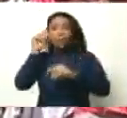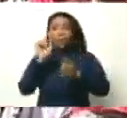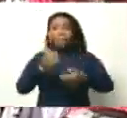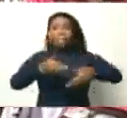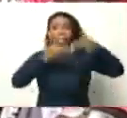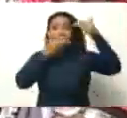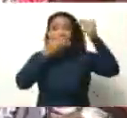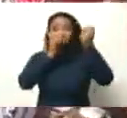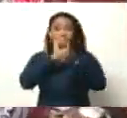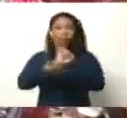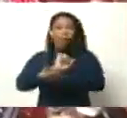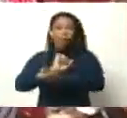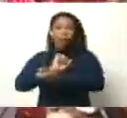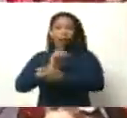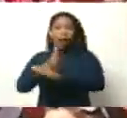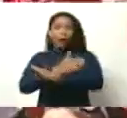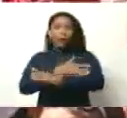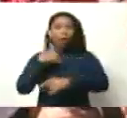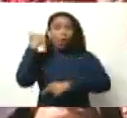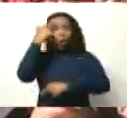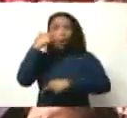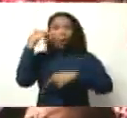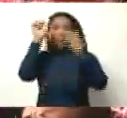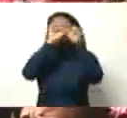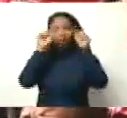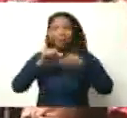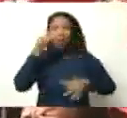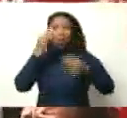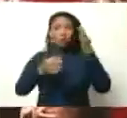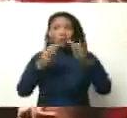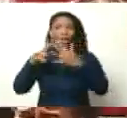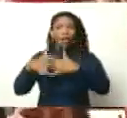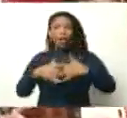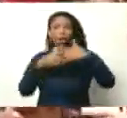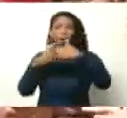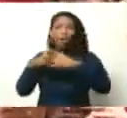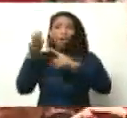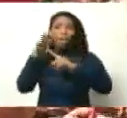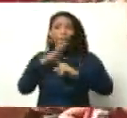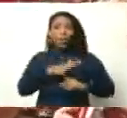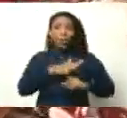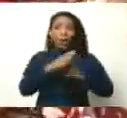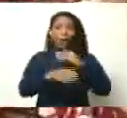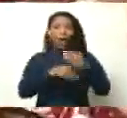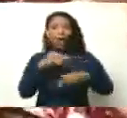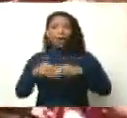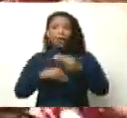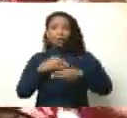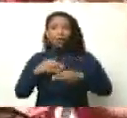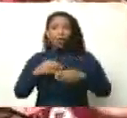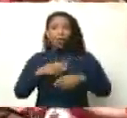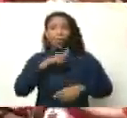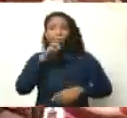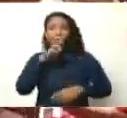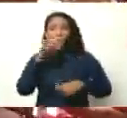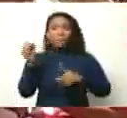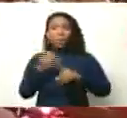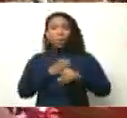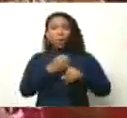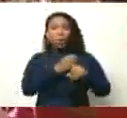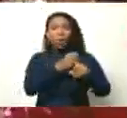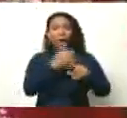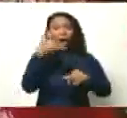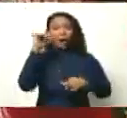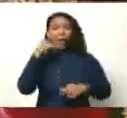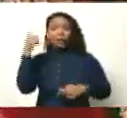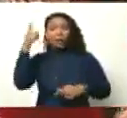secuestrados ante los ojos del sistema de justicia de Estados Unidos, sometido a injurias y salvajemente torturado. Hay que destacar